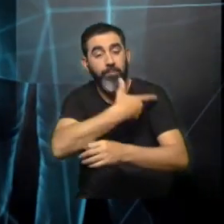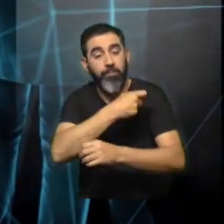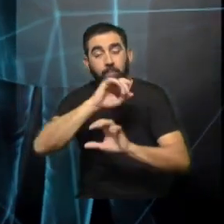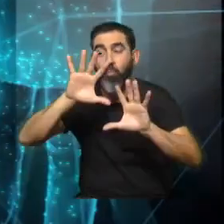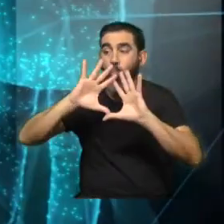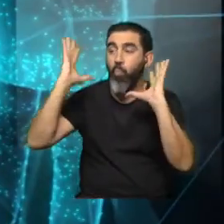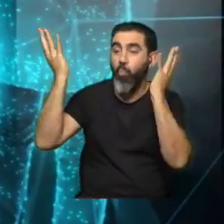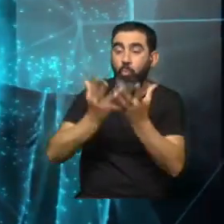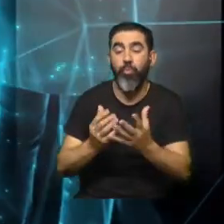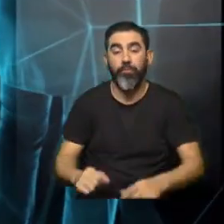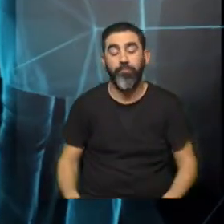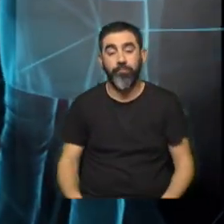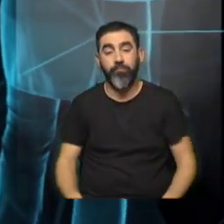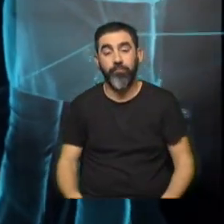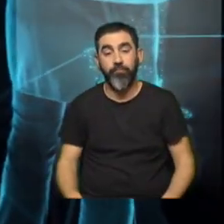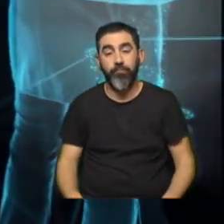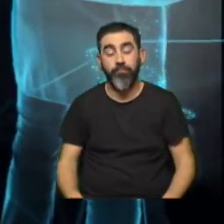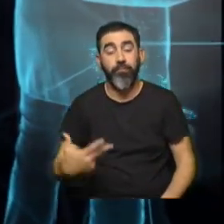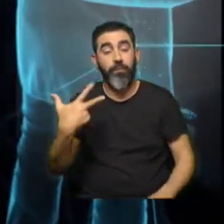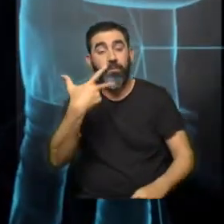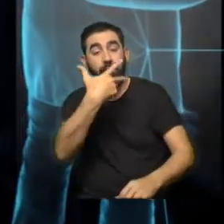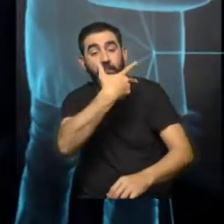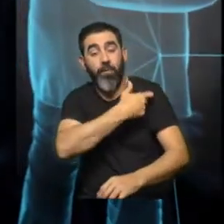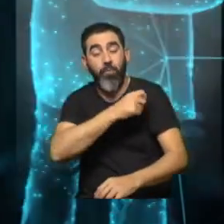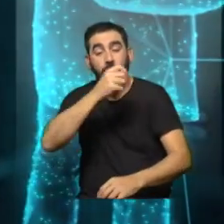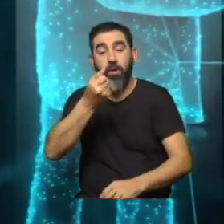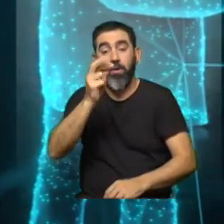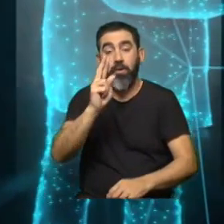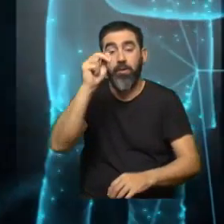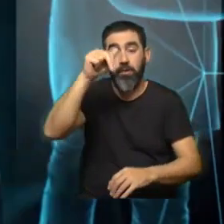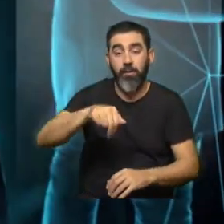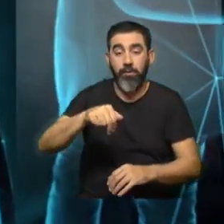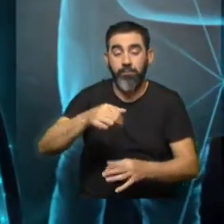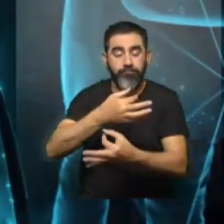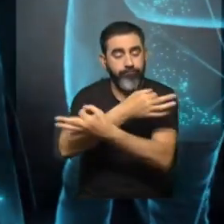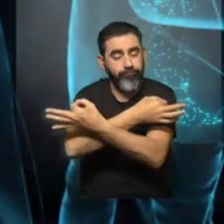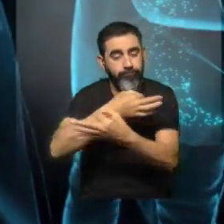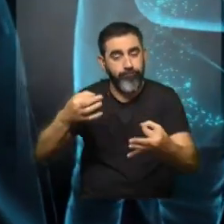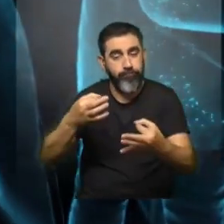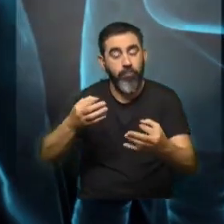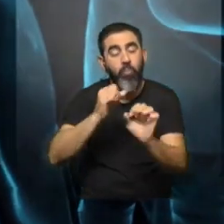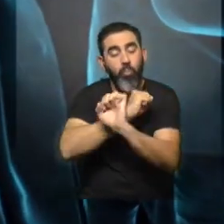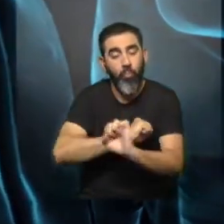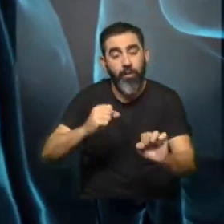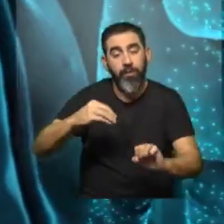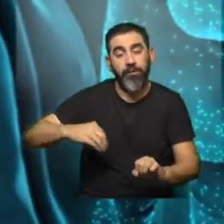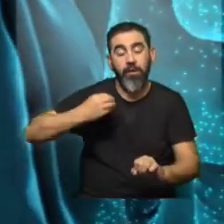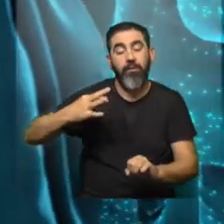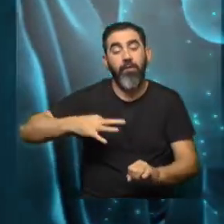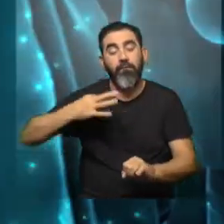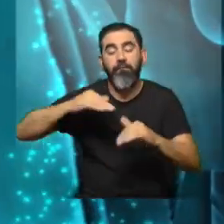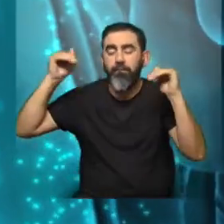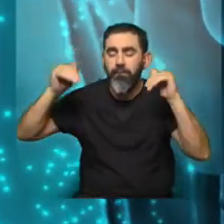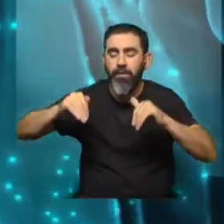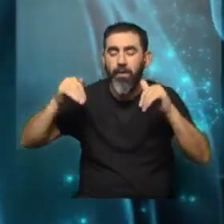el planeta. Así fue que las vacunas de ARN fueron una realidad que permitieron salvar